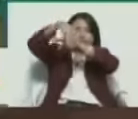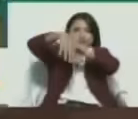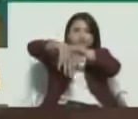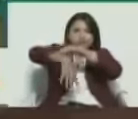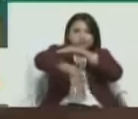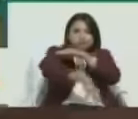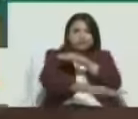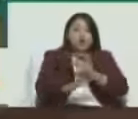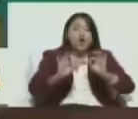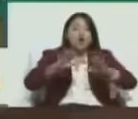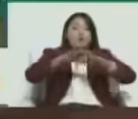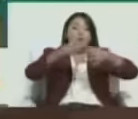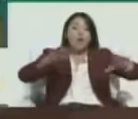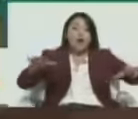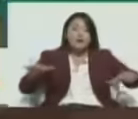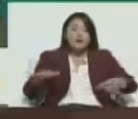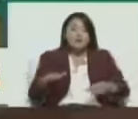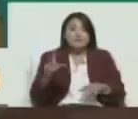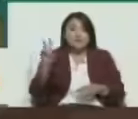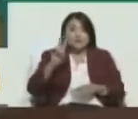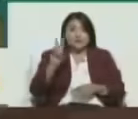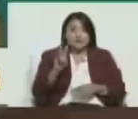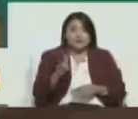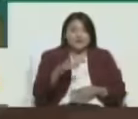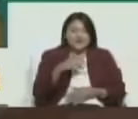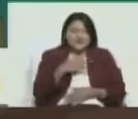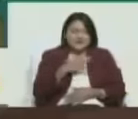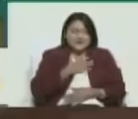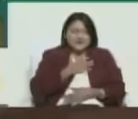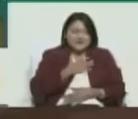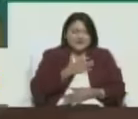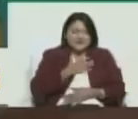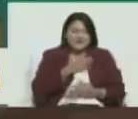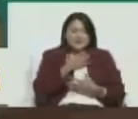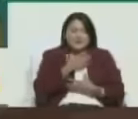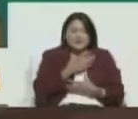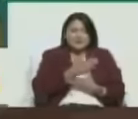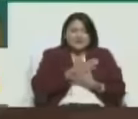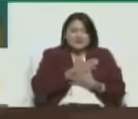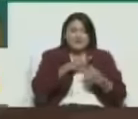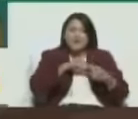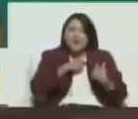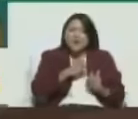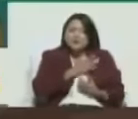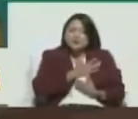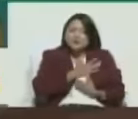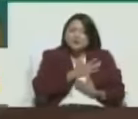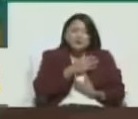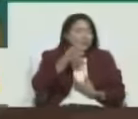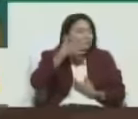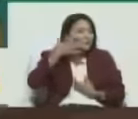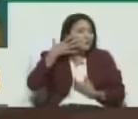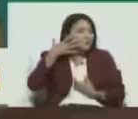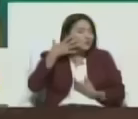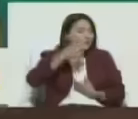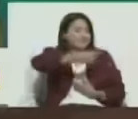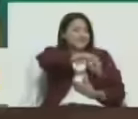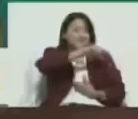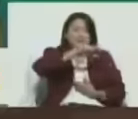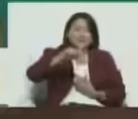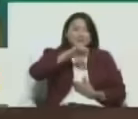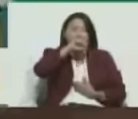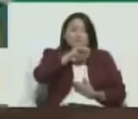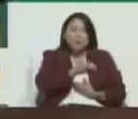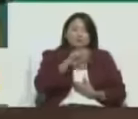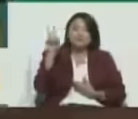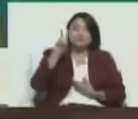costas venezolanas, a los que sentimos ese temblor aquí en la garganta, en el corazón, esos somos el otro polo, los patriotas, los